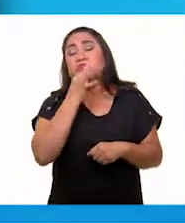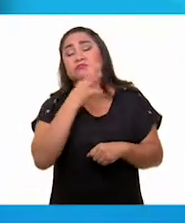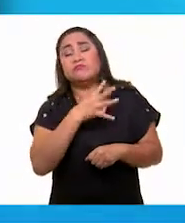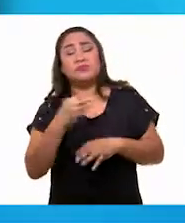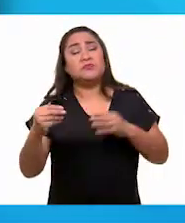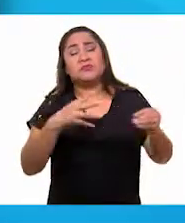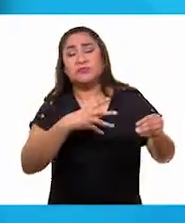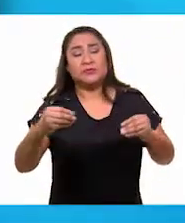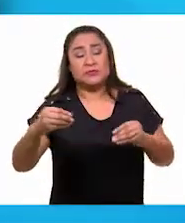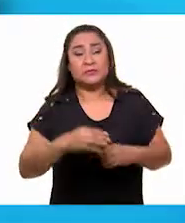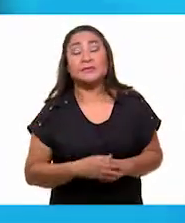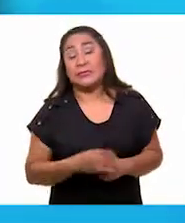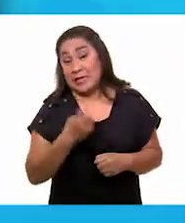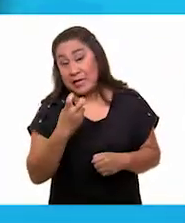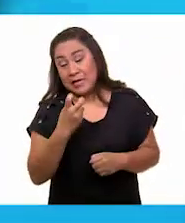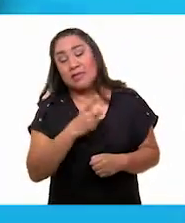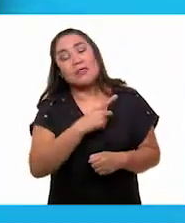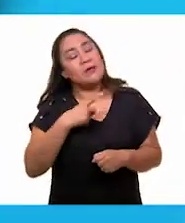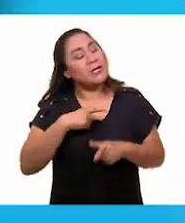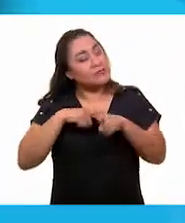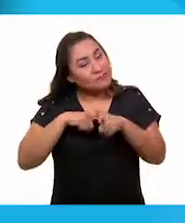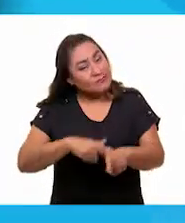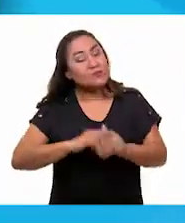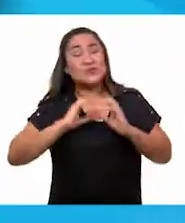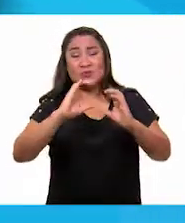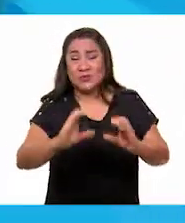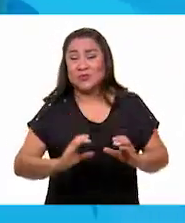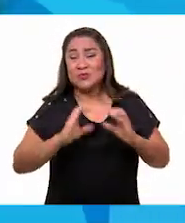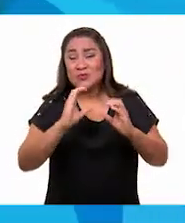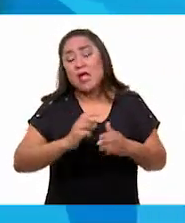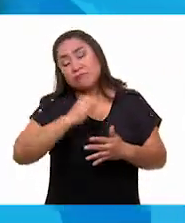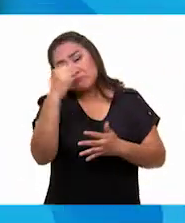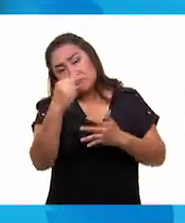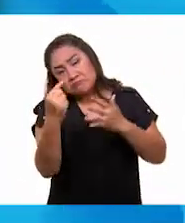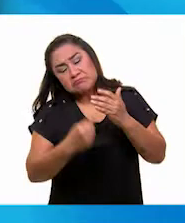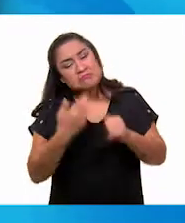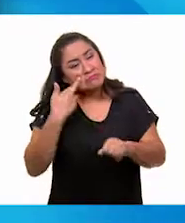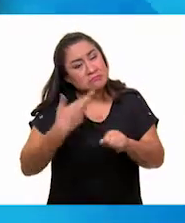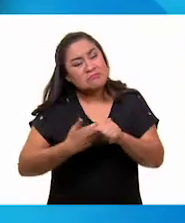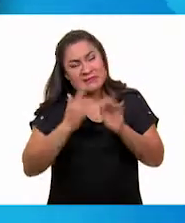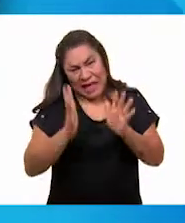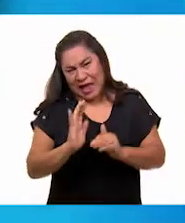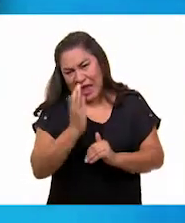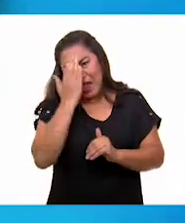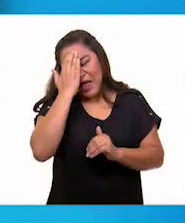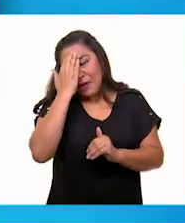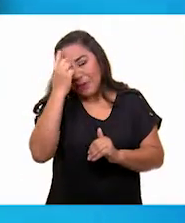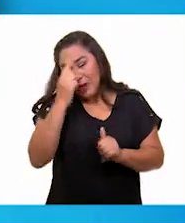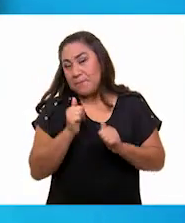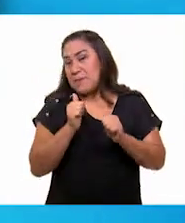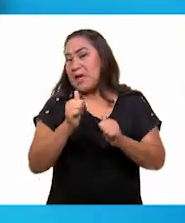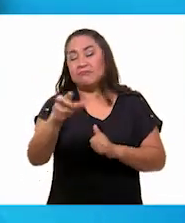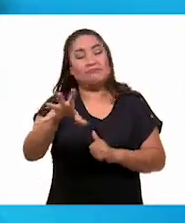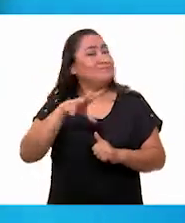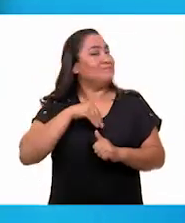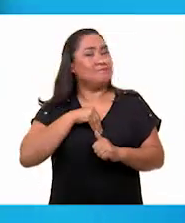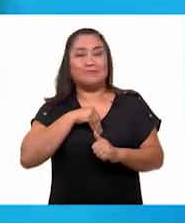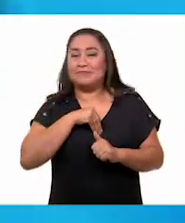las personas. Por eso hay que continuar cuidándonos siguiendo las buenas prácticas que ya todos conocemos para evitar